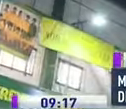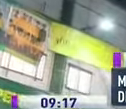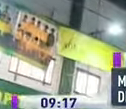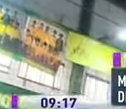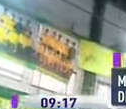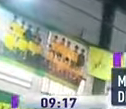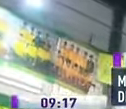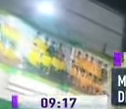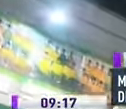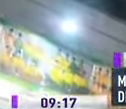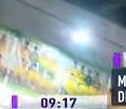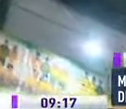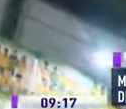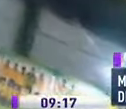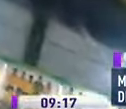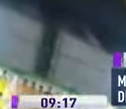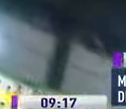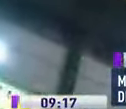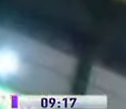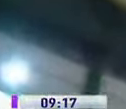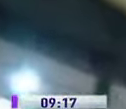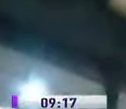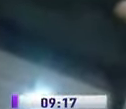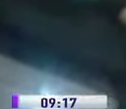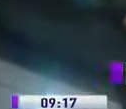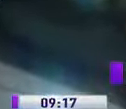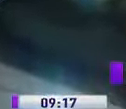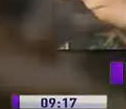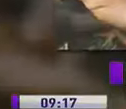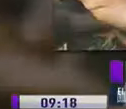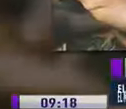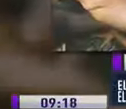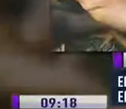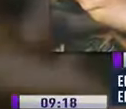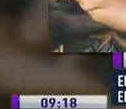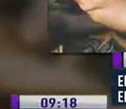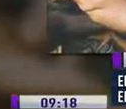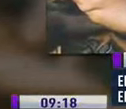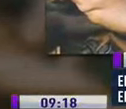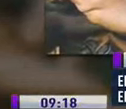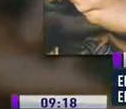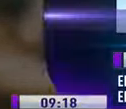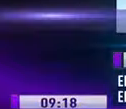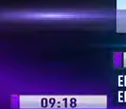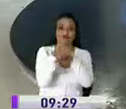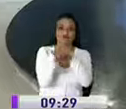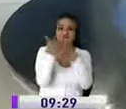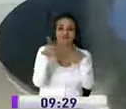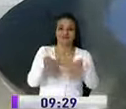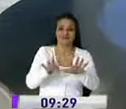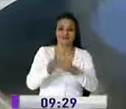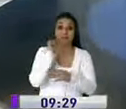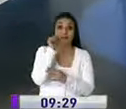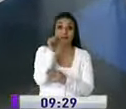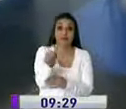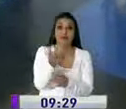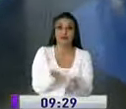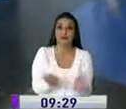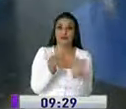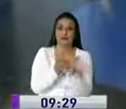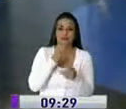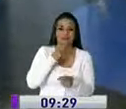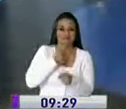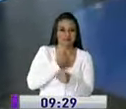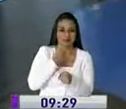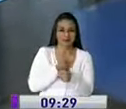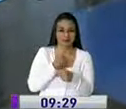estilo de la Capilla Sixtina. Lo contamos al volver. Los ritmos latinos se toman el mundo. Estamos de vuelta, mi querida.